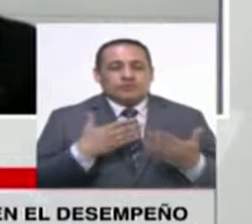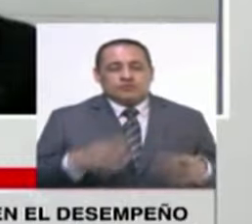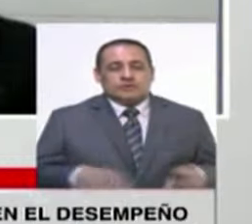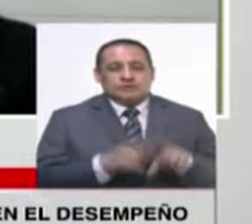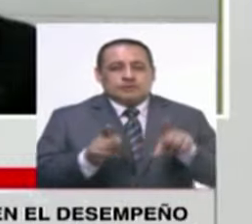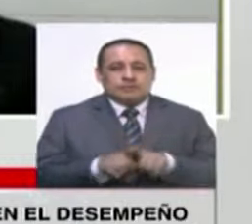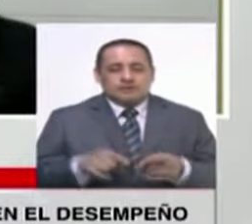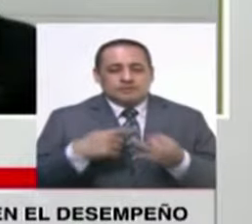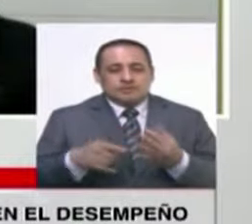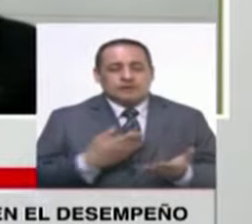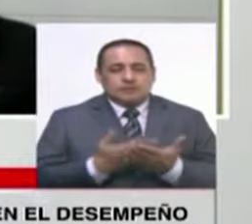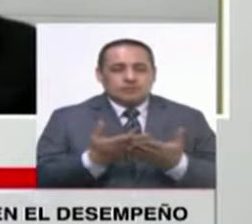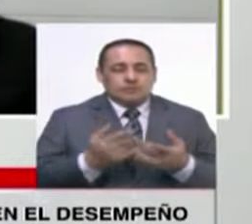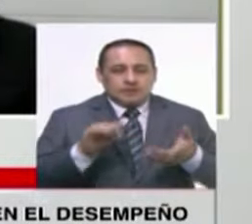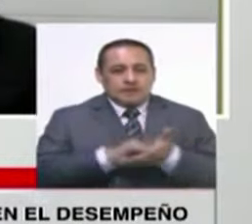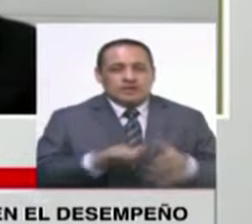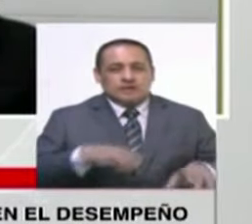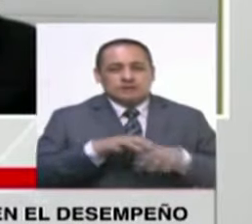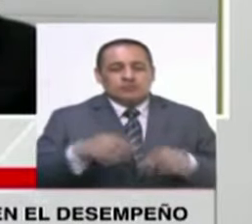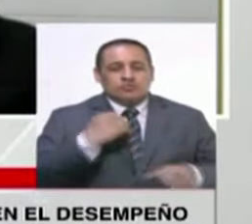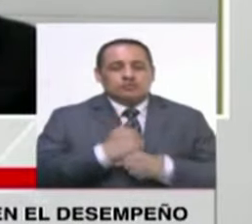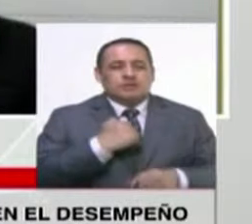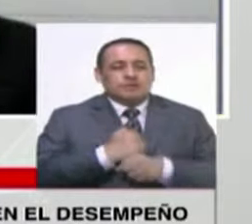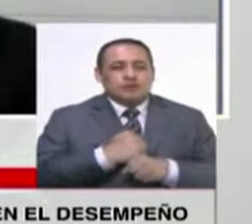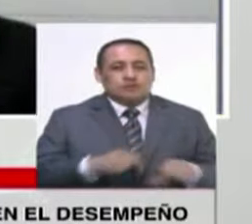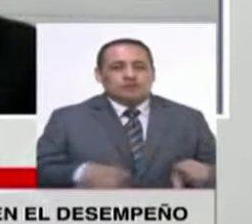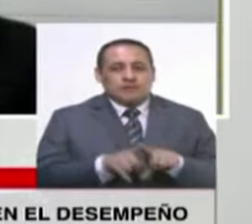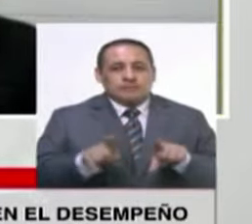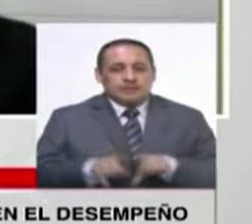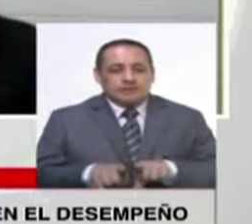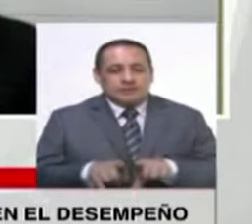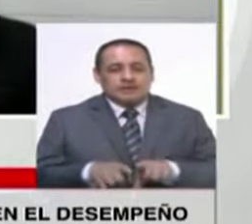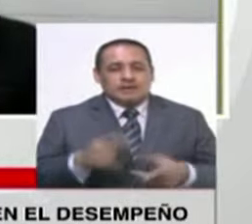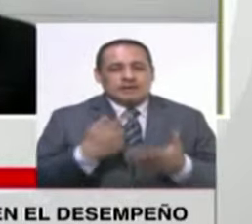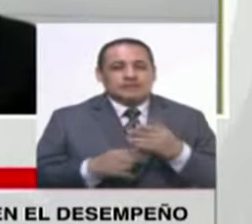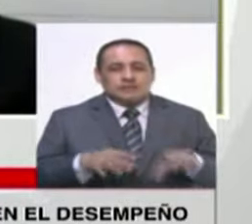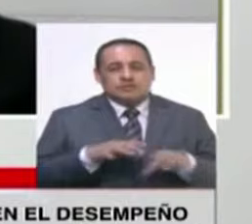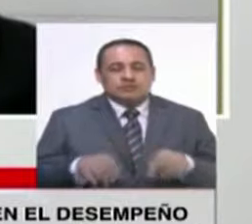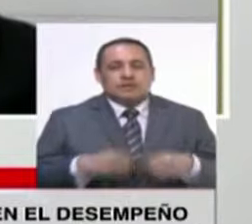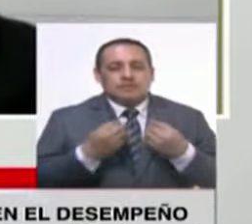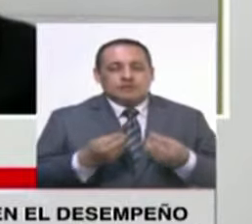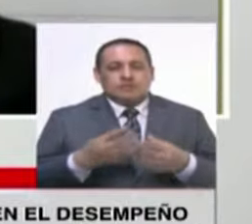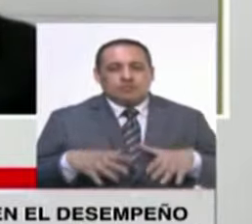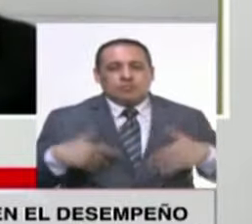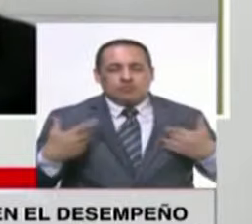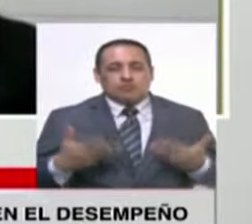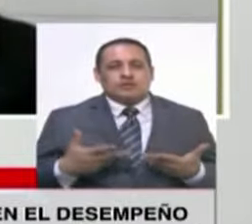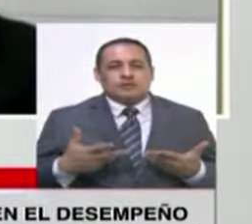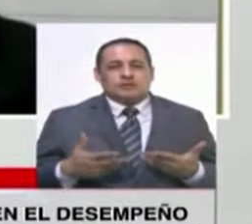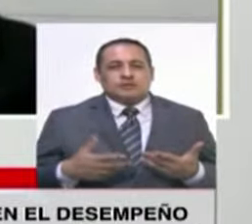los hechos que realizaron, las actividades que realizaron para efectos de poder